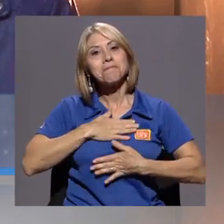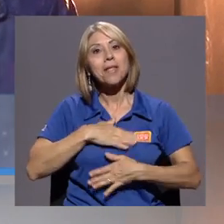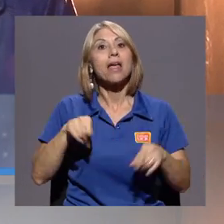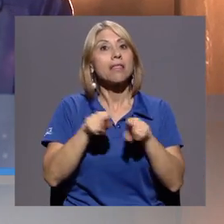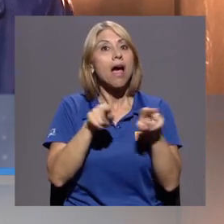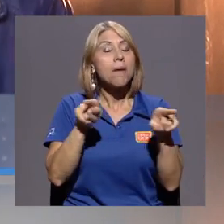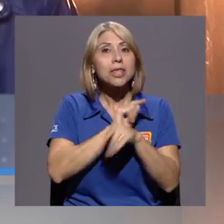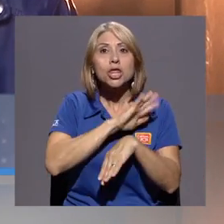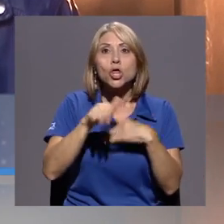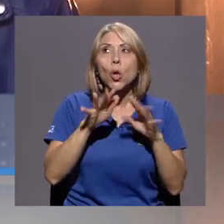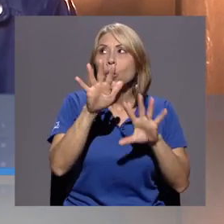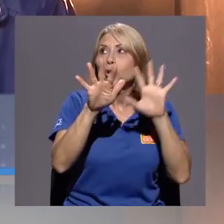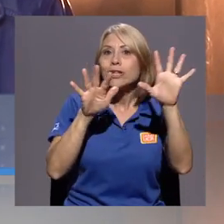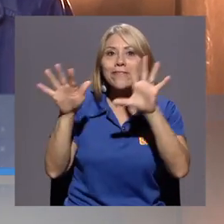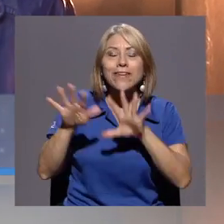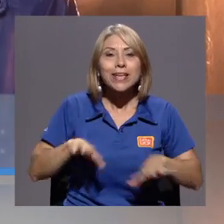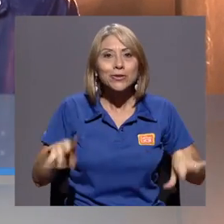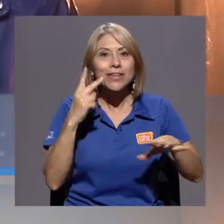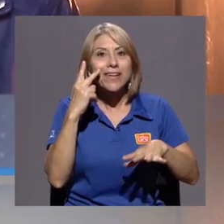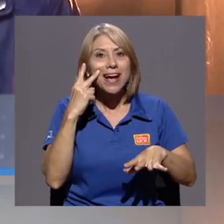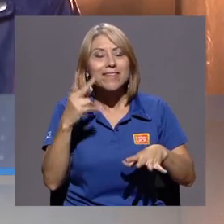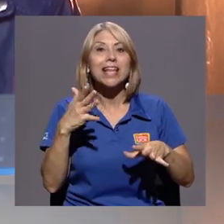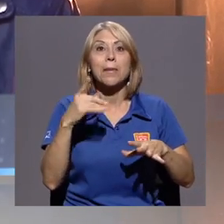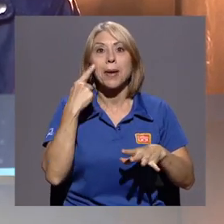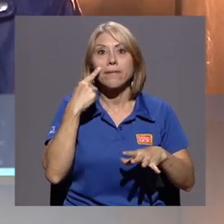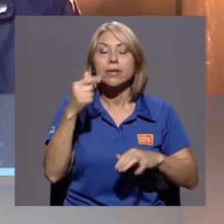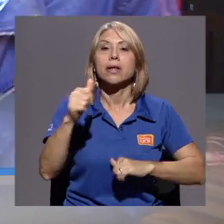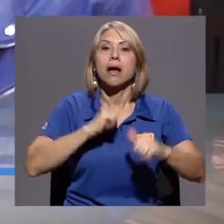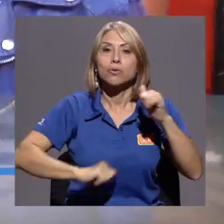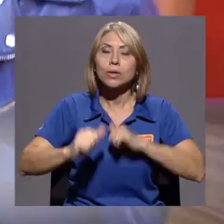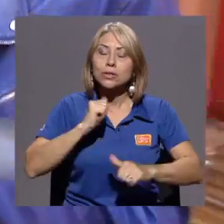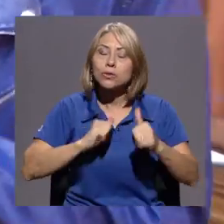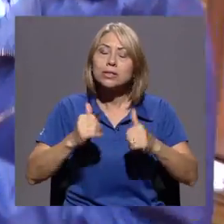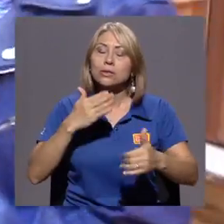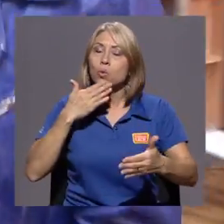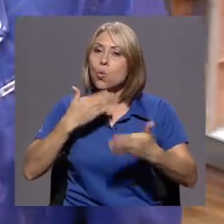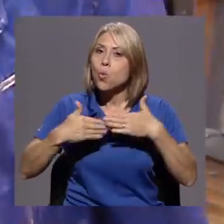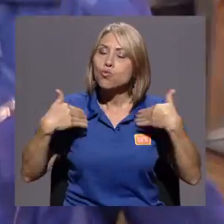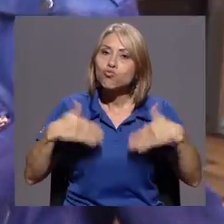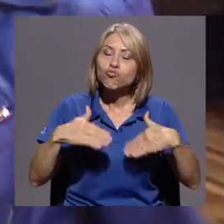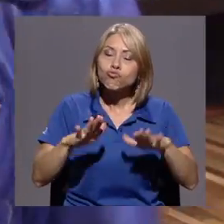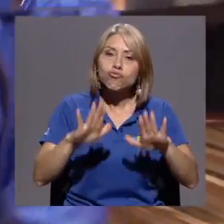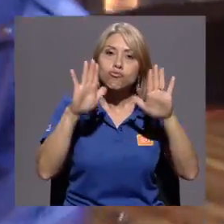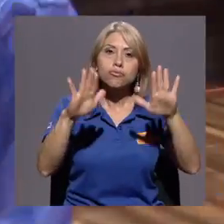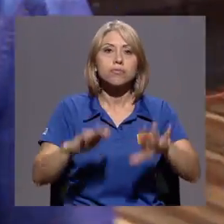de todos los efectos increíbles que van a ver en la obra, van a ver actuaciones muy, muy, muy buenas.